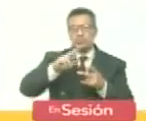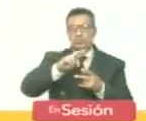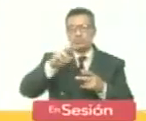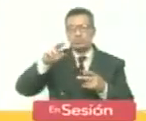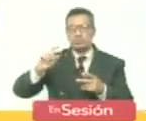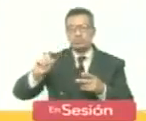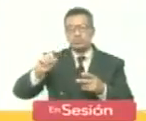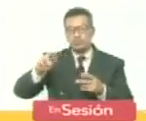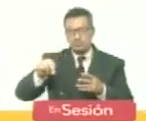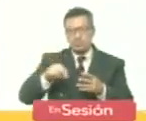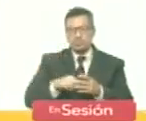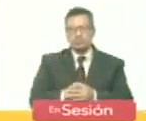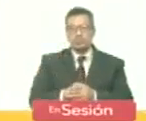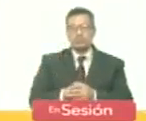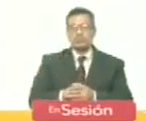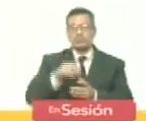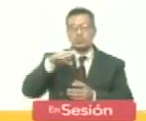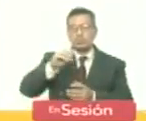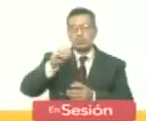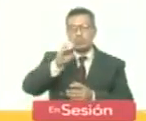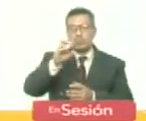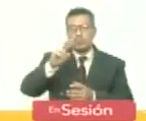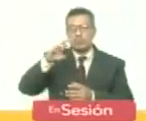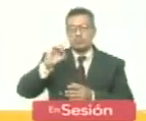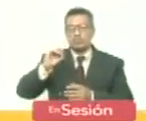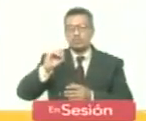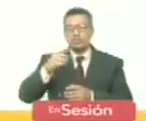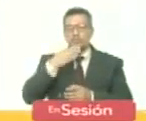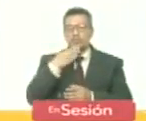Magallanes y Oscar Ronderos, quien